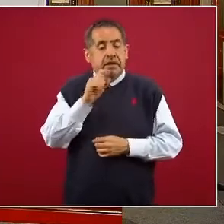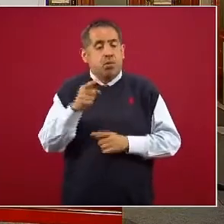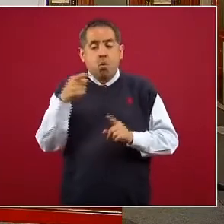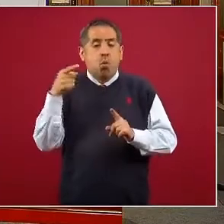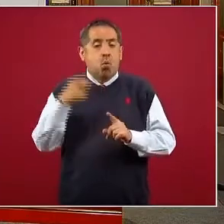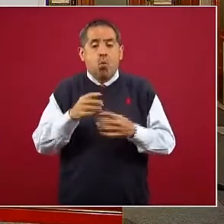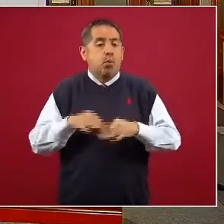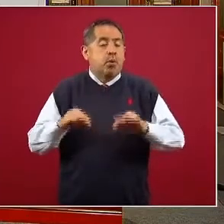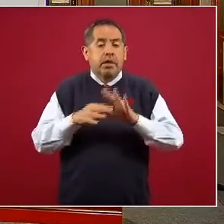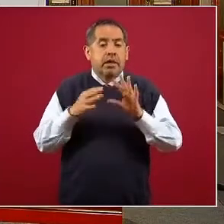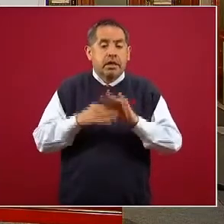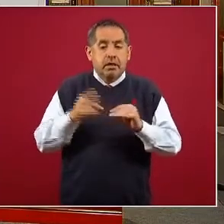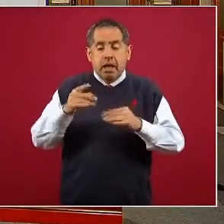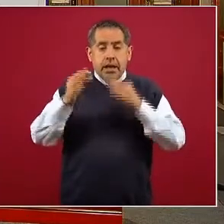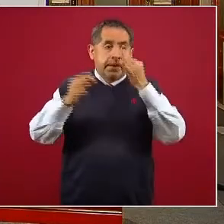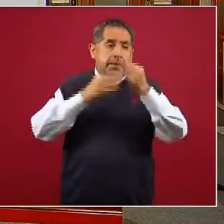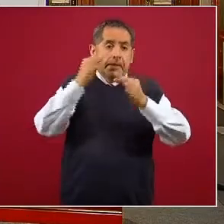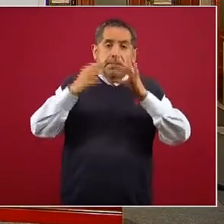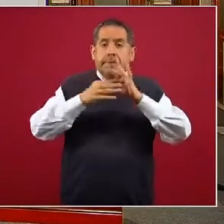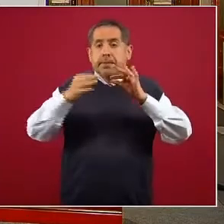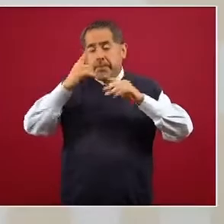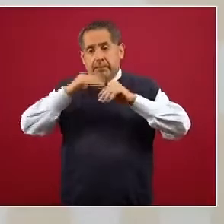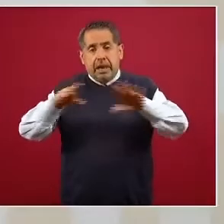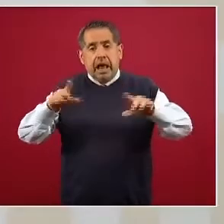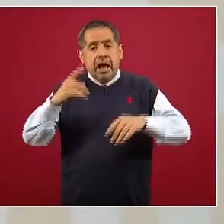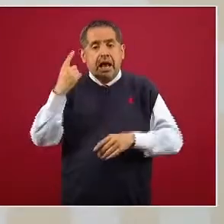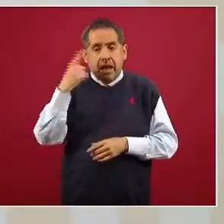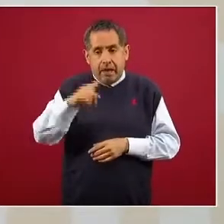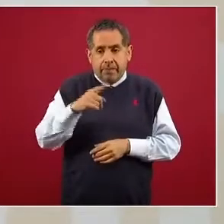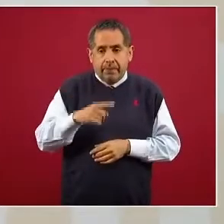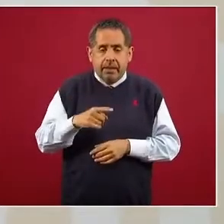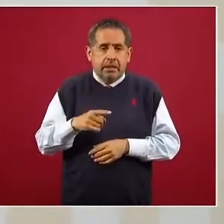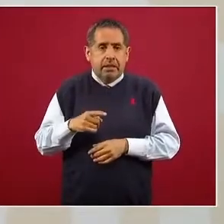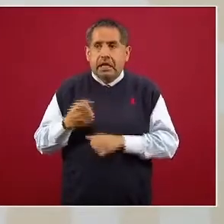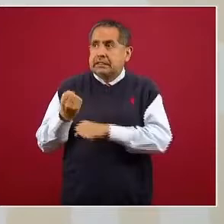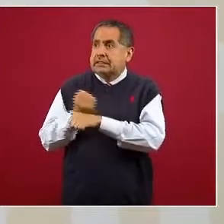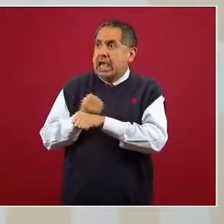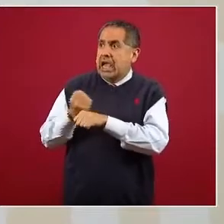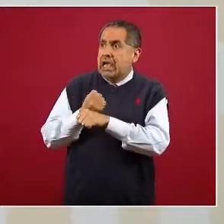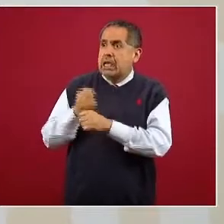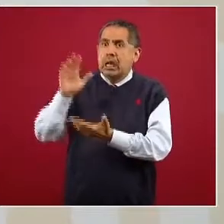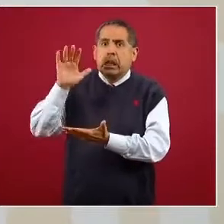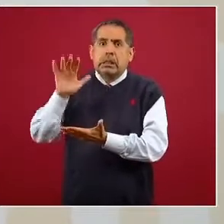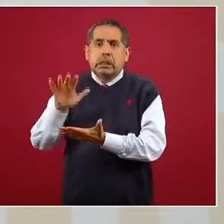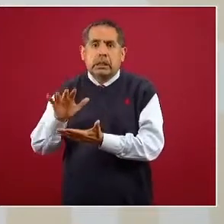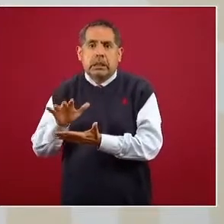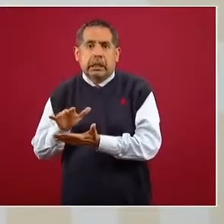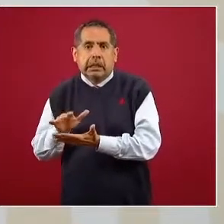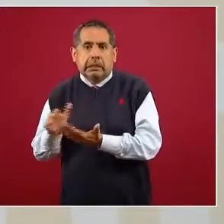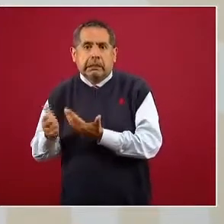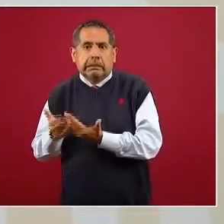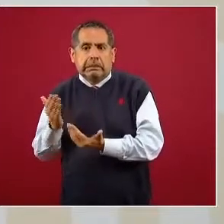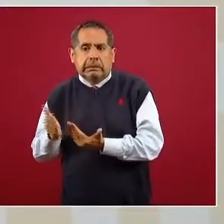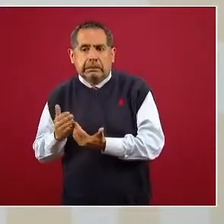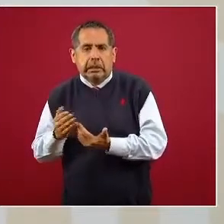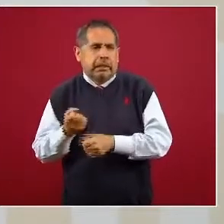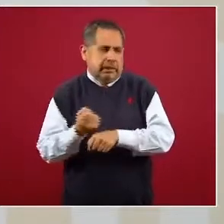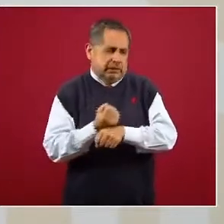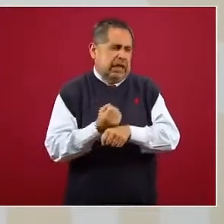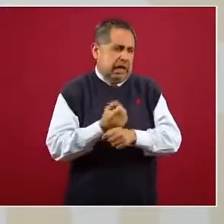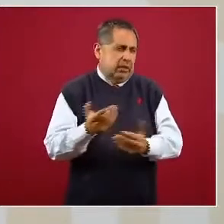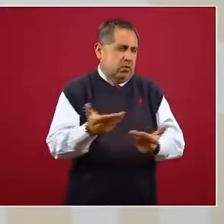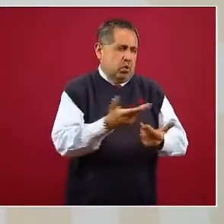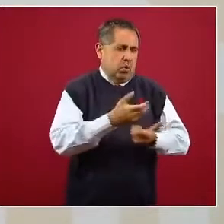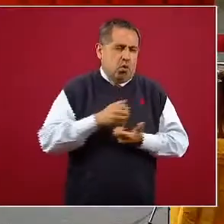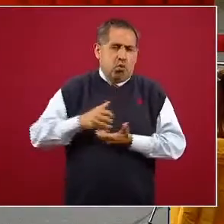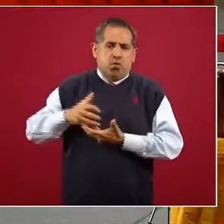particular que es una campaña de recuperación del abastecimiento de sangre, y veremos ya algunos de los resultados preliminares.